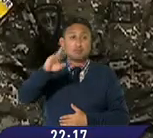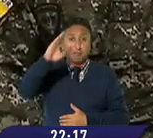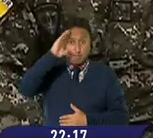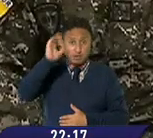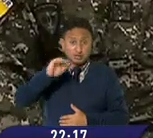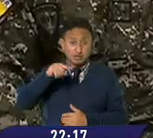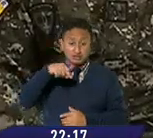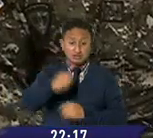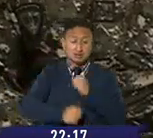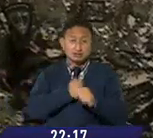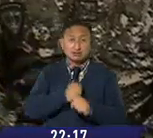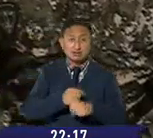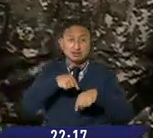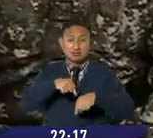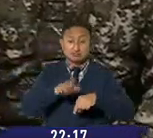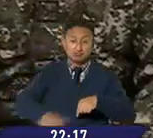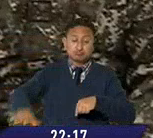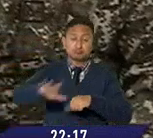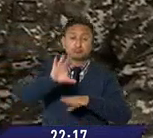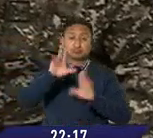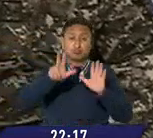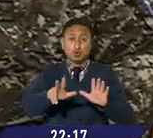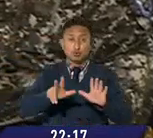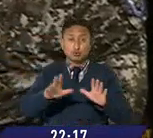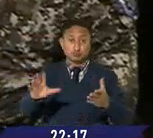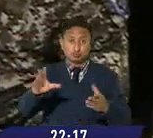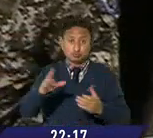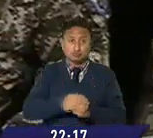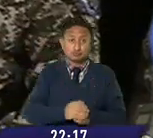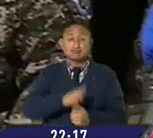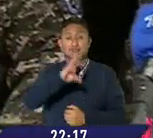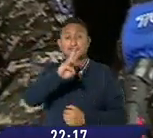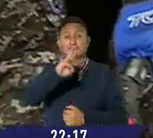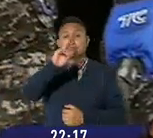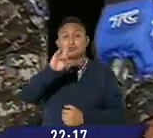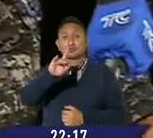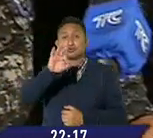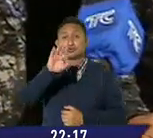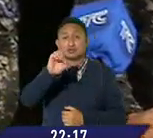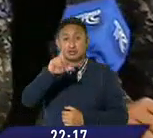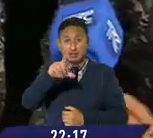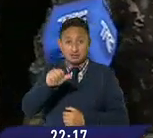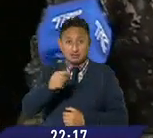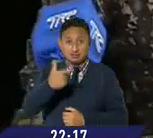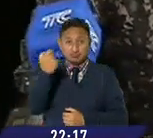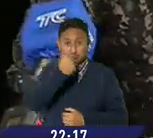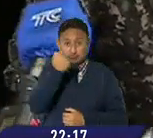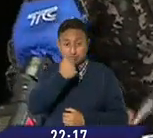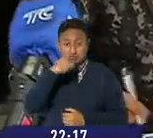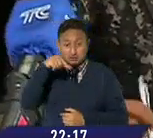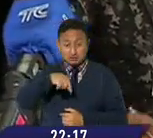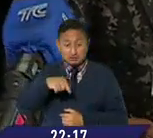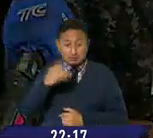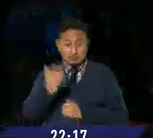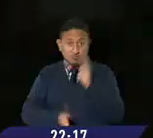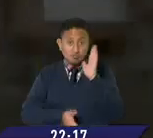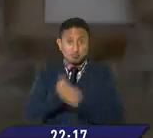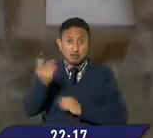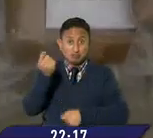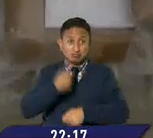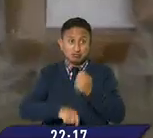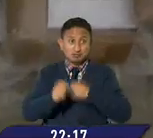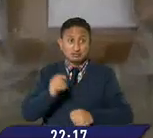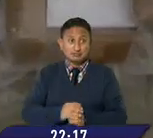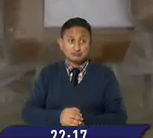del año, en la zona 8 ya se ha decomisado 68 toneladas de droga que pretendían salir a través de los puertos